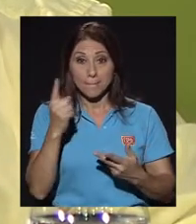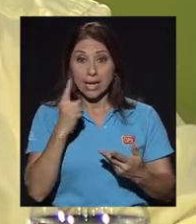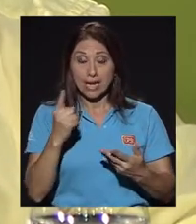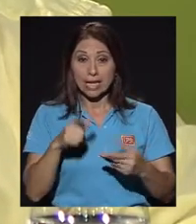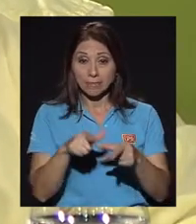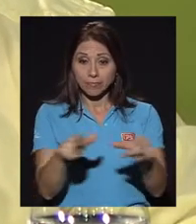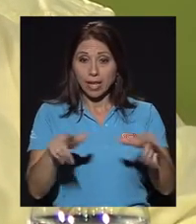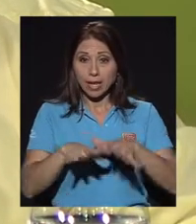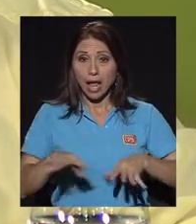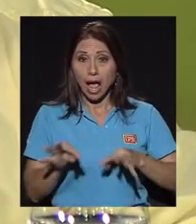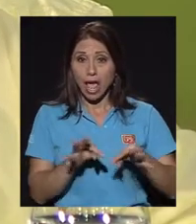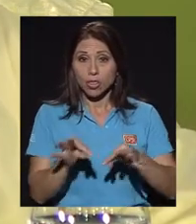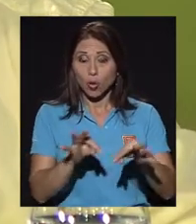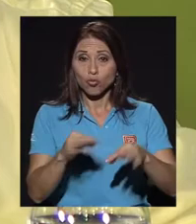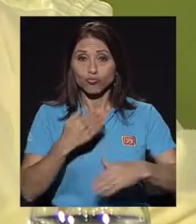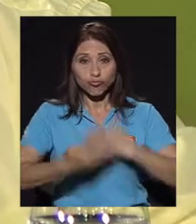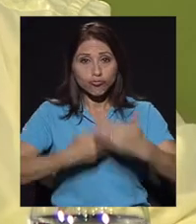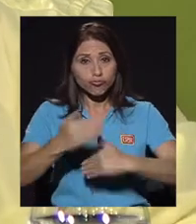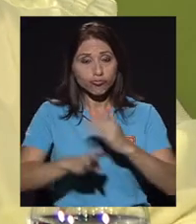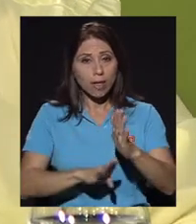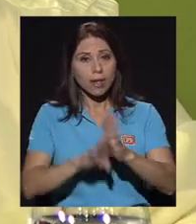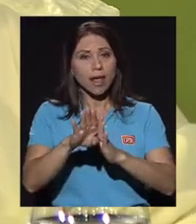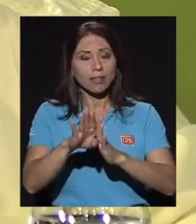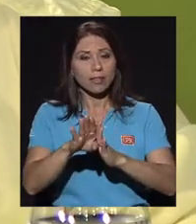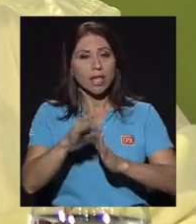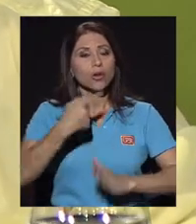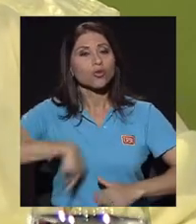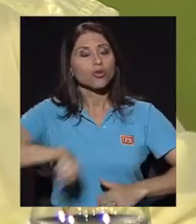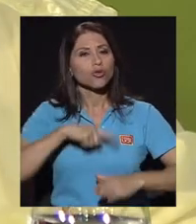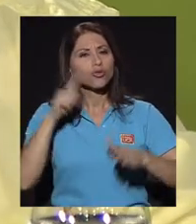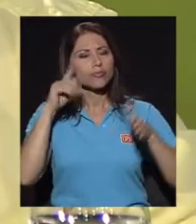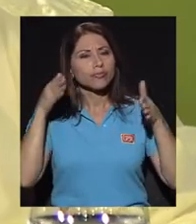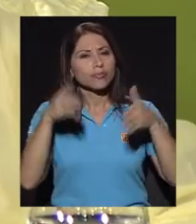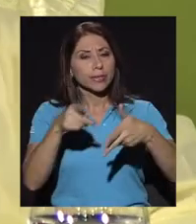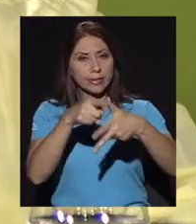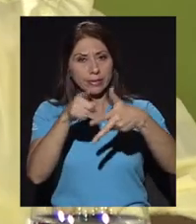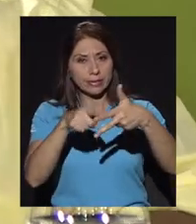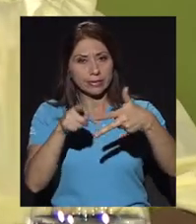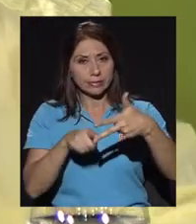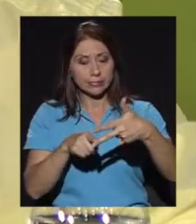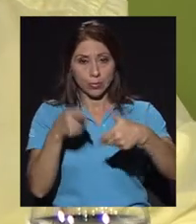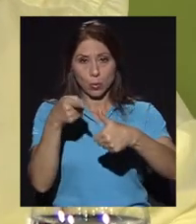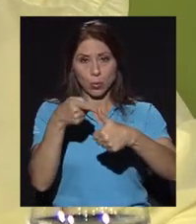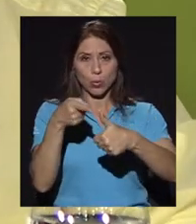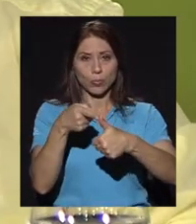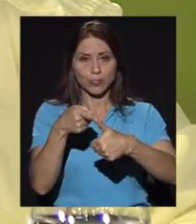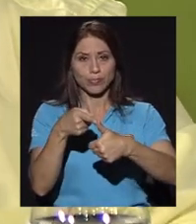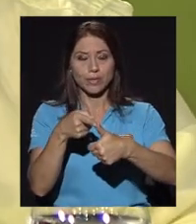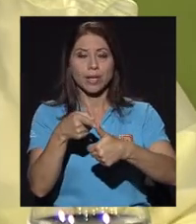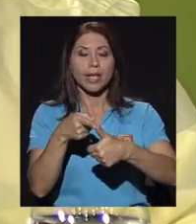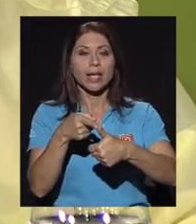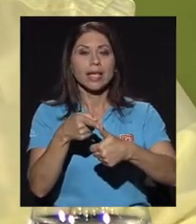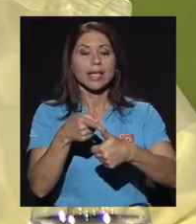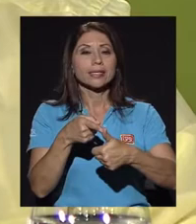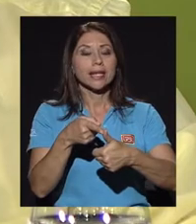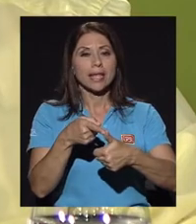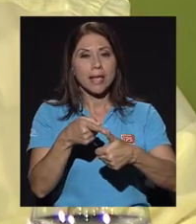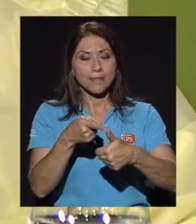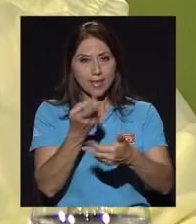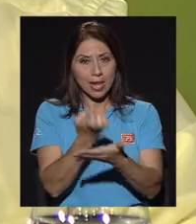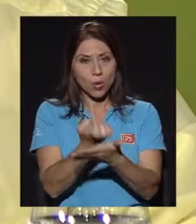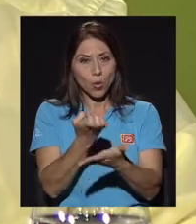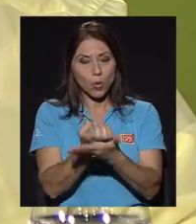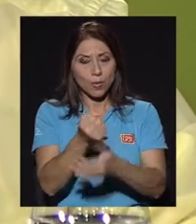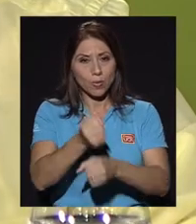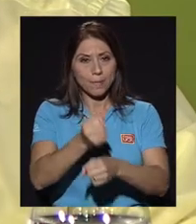para sacar el cantón adelante, lo tenemos en tres ejes. Uno, que sería el económico y